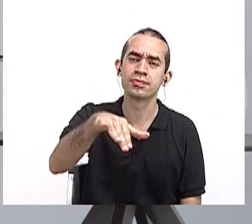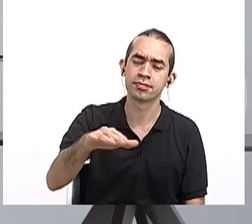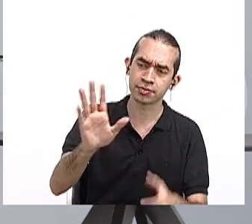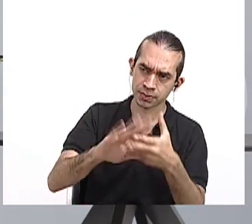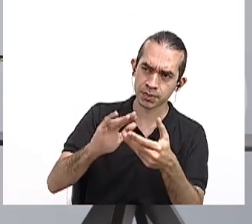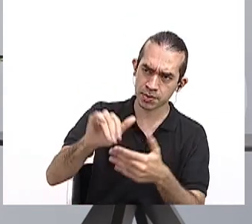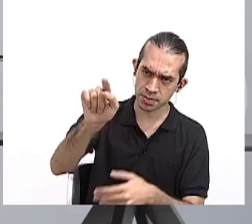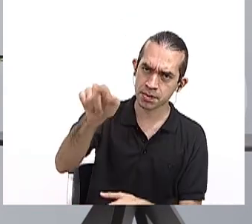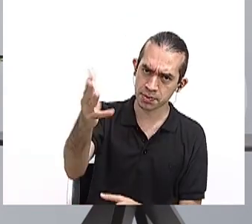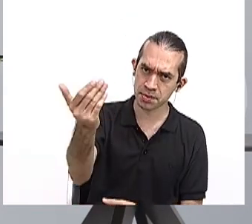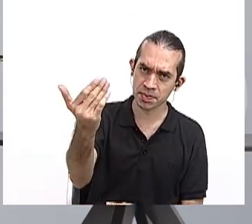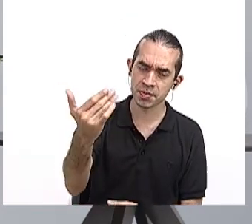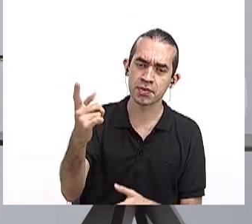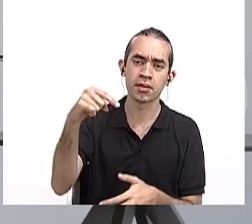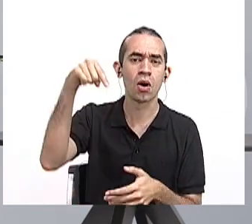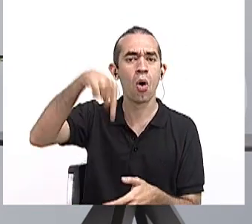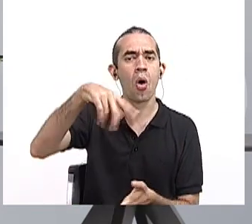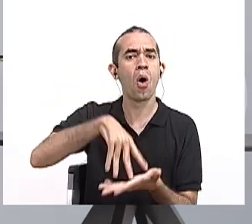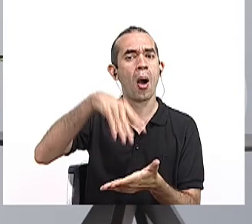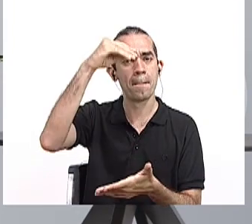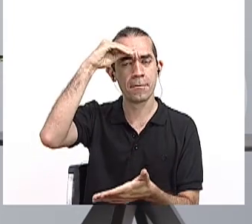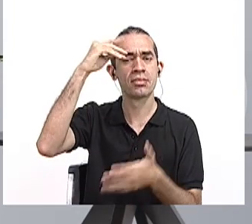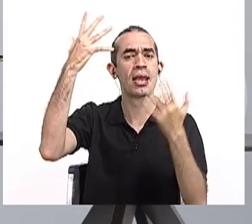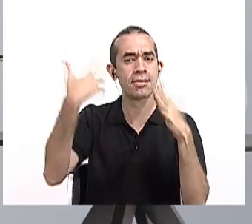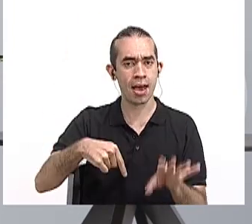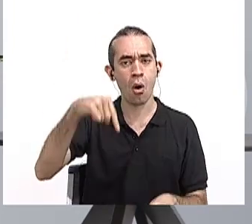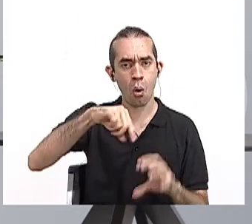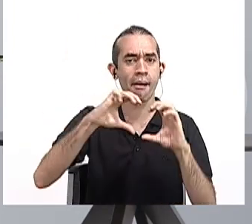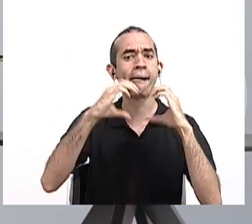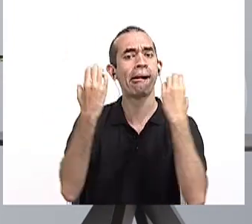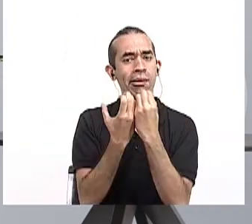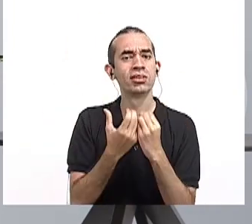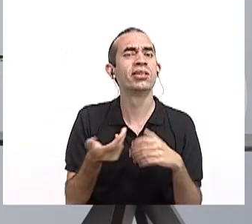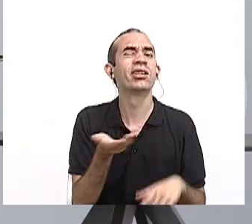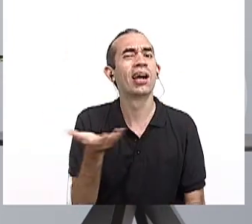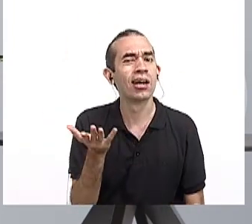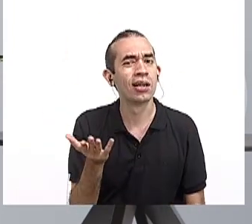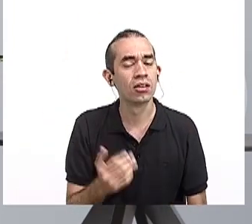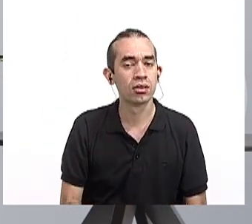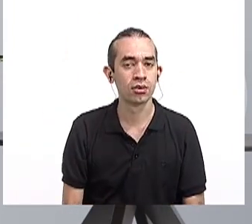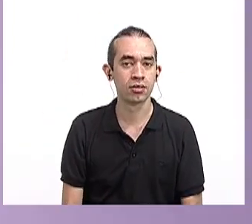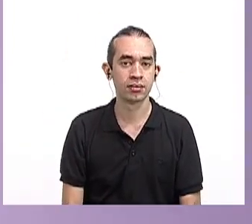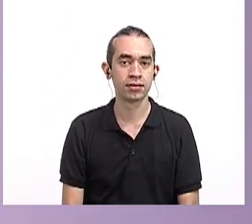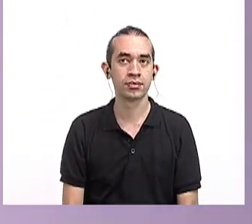Cuéntame, ¿qué aprendiste en la clase del día de hoy?